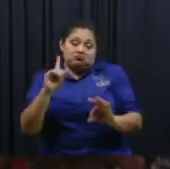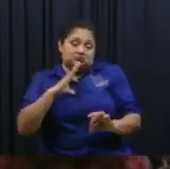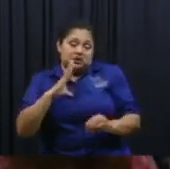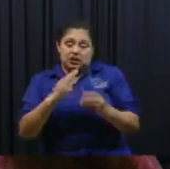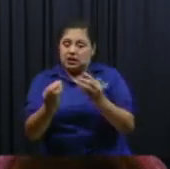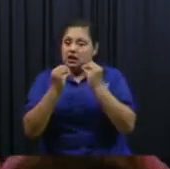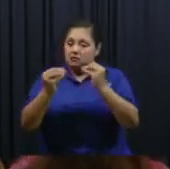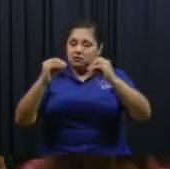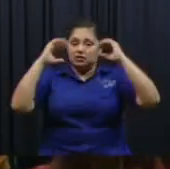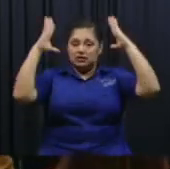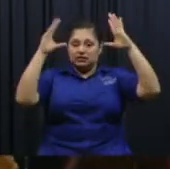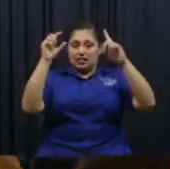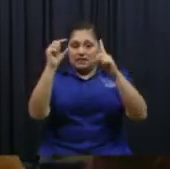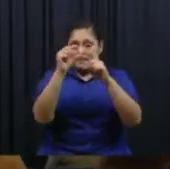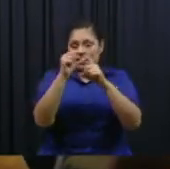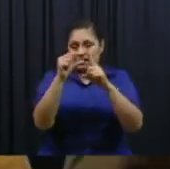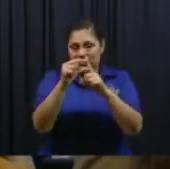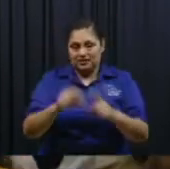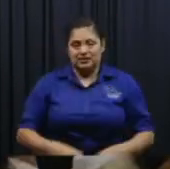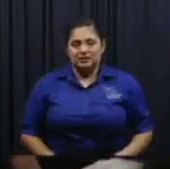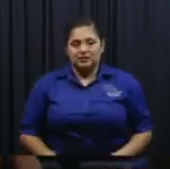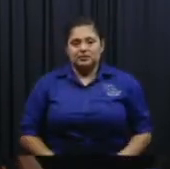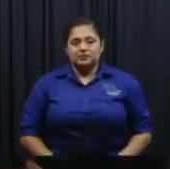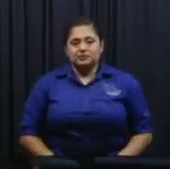no tiene abundancia de palabra